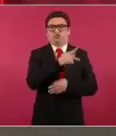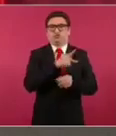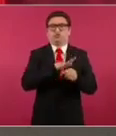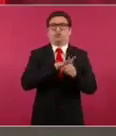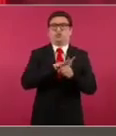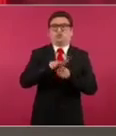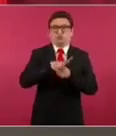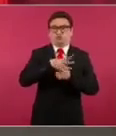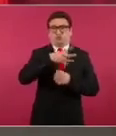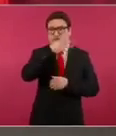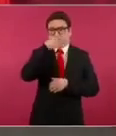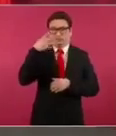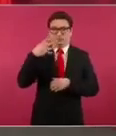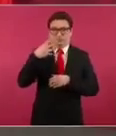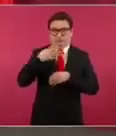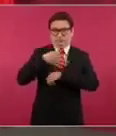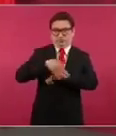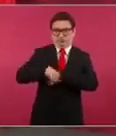temporales